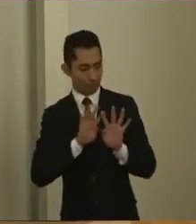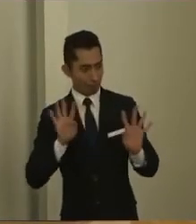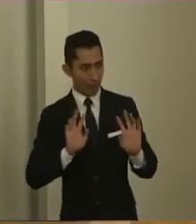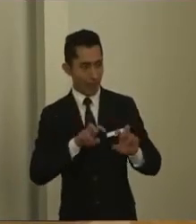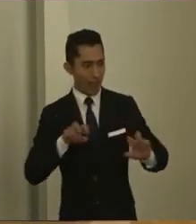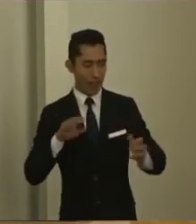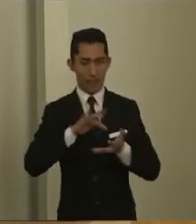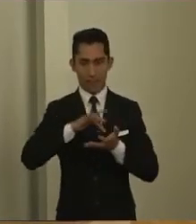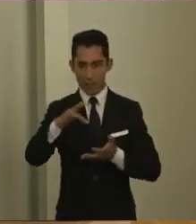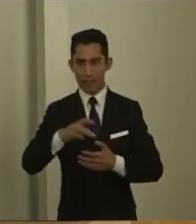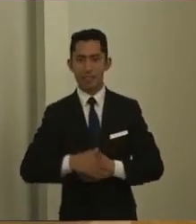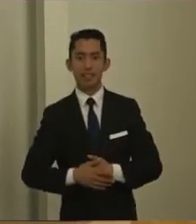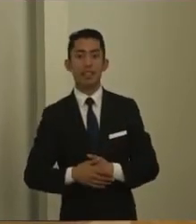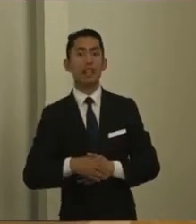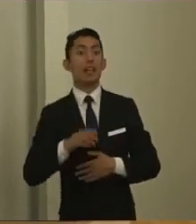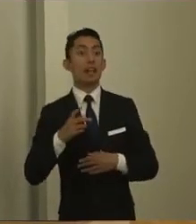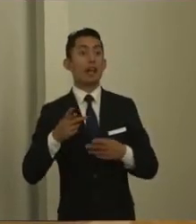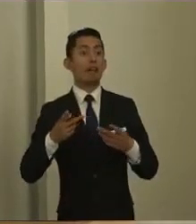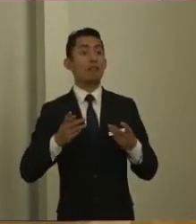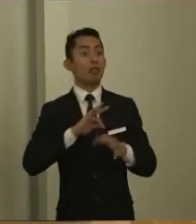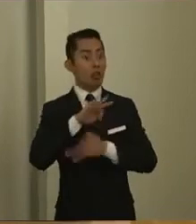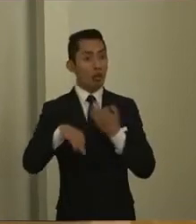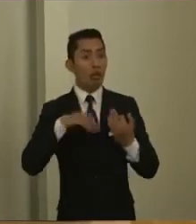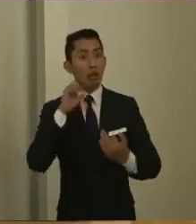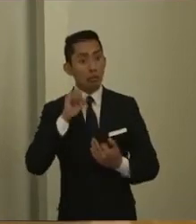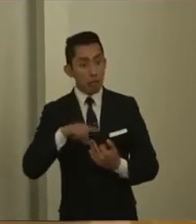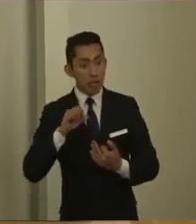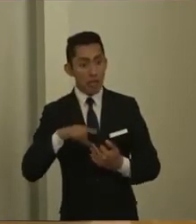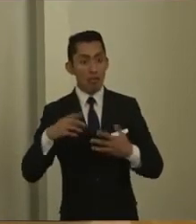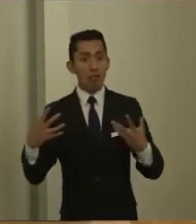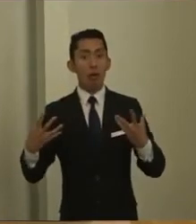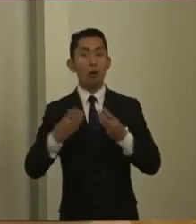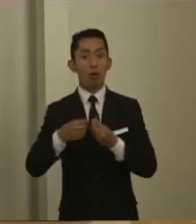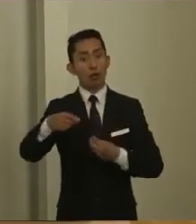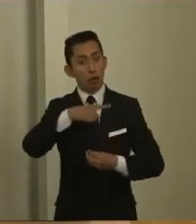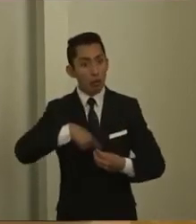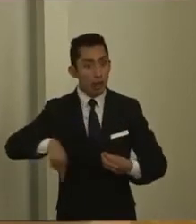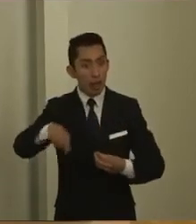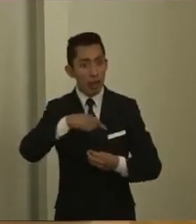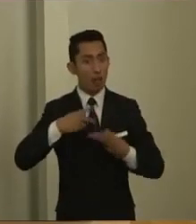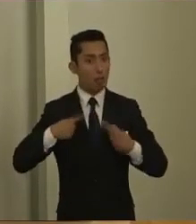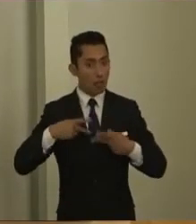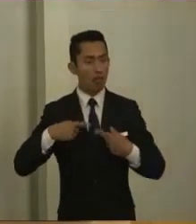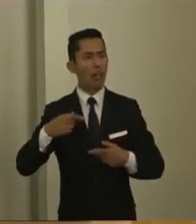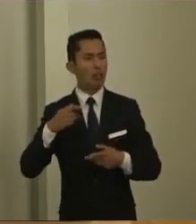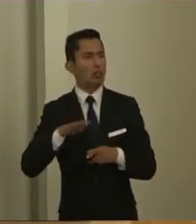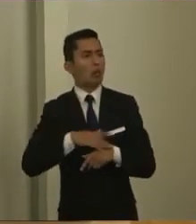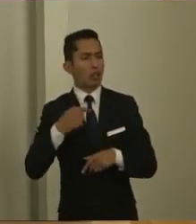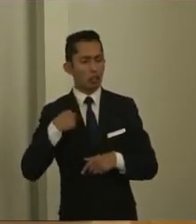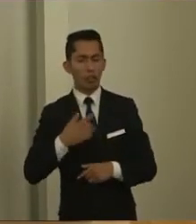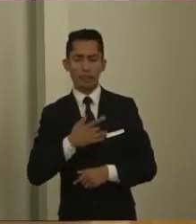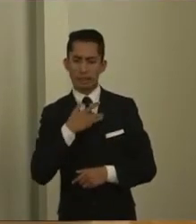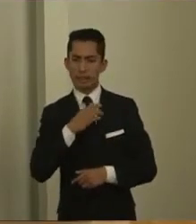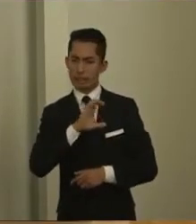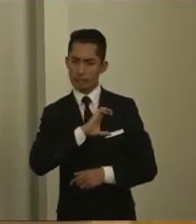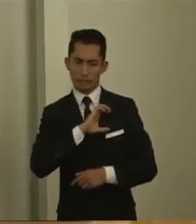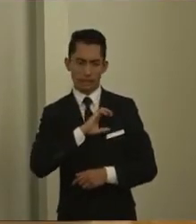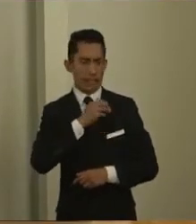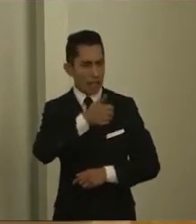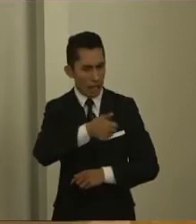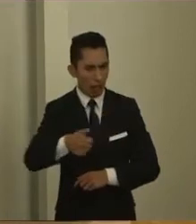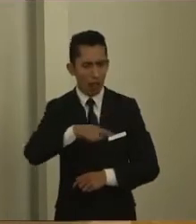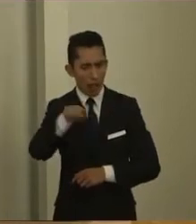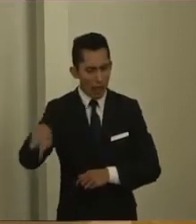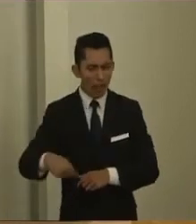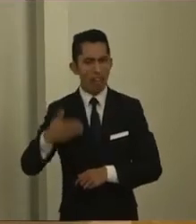y a todos los integrantes del movimiento del movimiento indigenista a quienes de manera particular han encabezado la